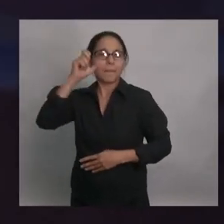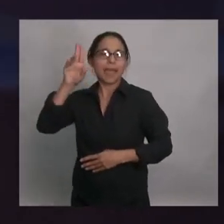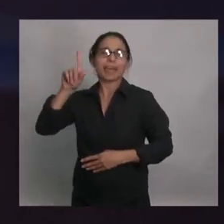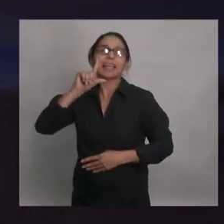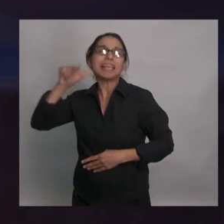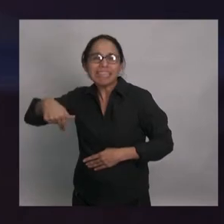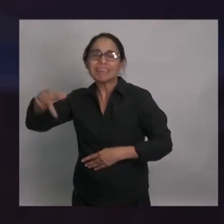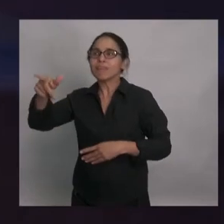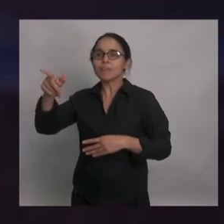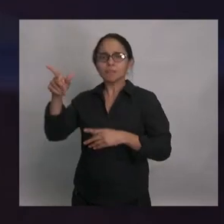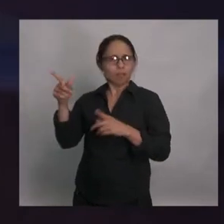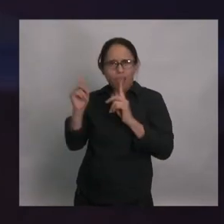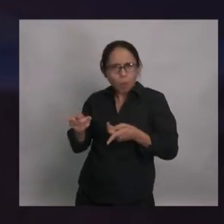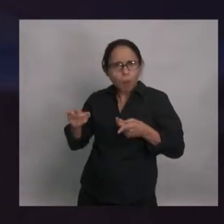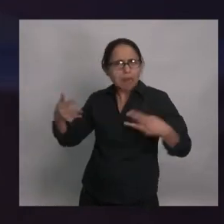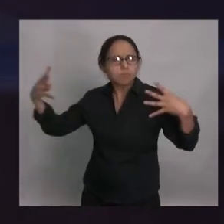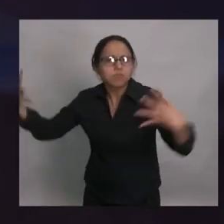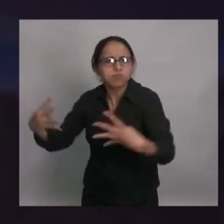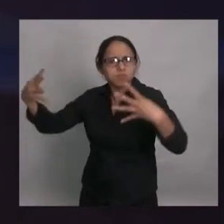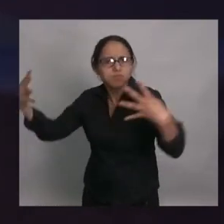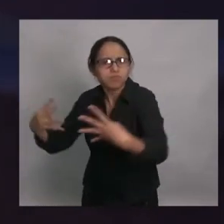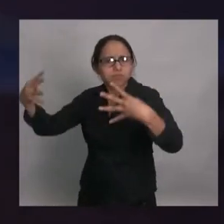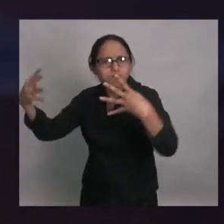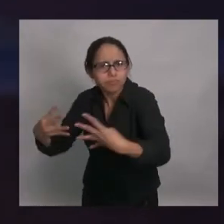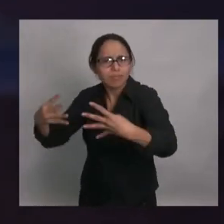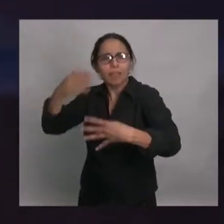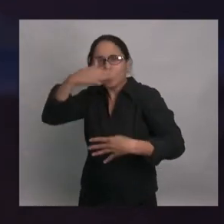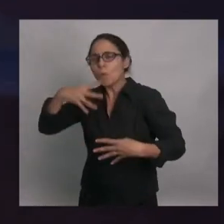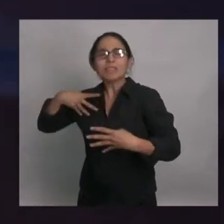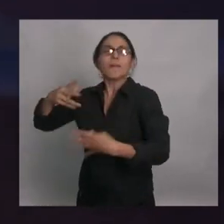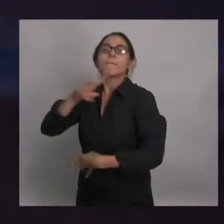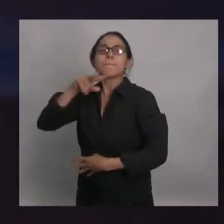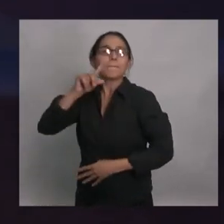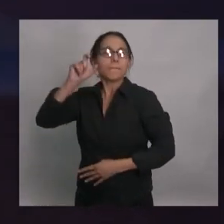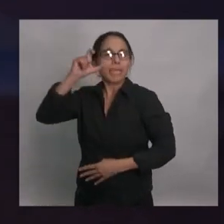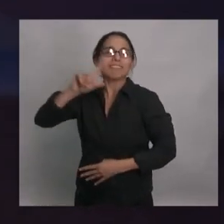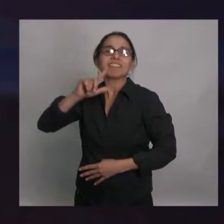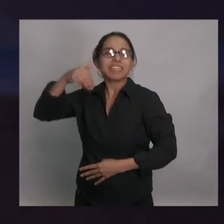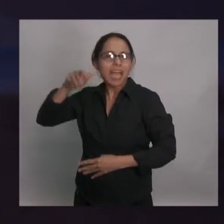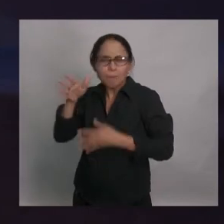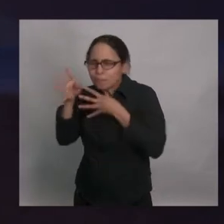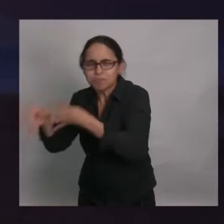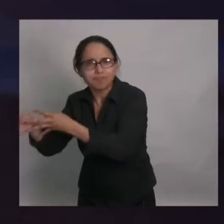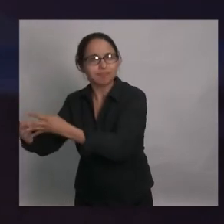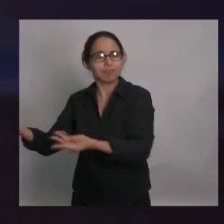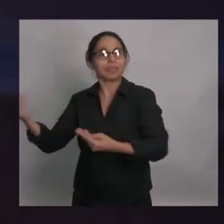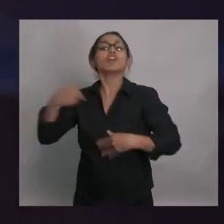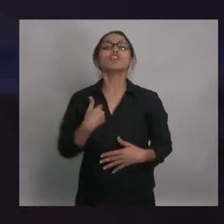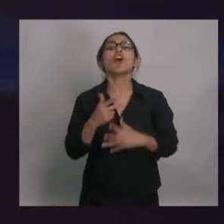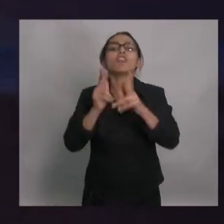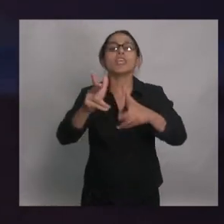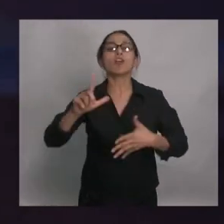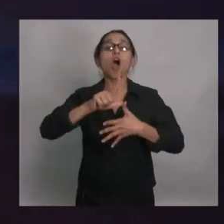guerras lucha para masacrar al pueblo de vietnam yo puedo decir aquí yo soy un latinoamericano porque